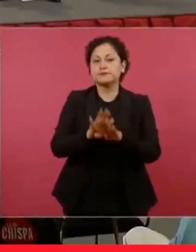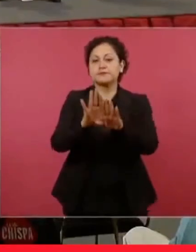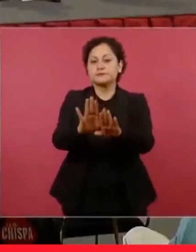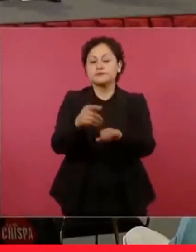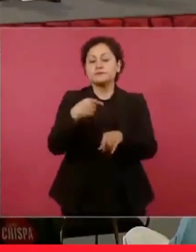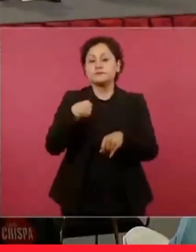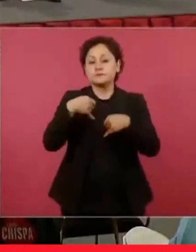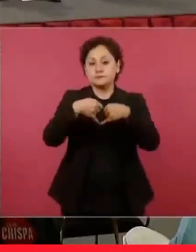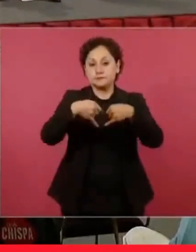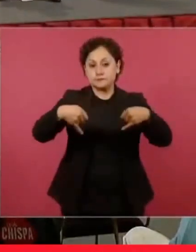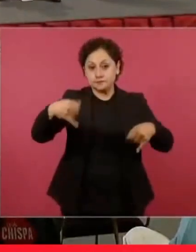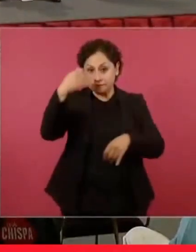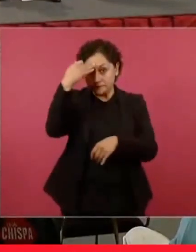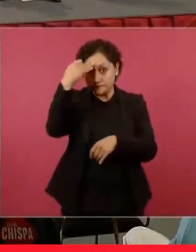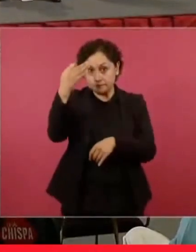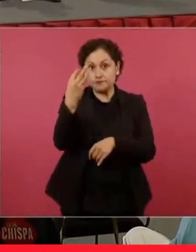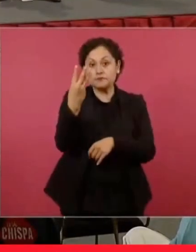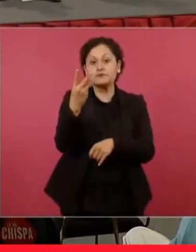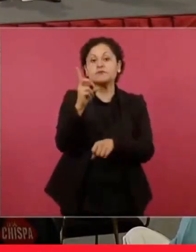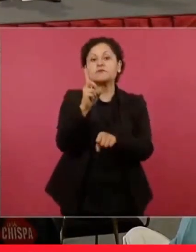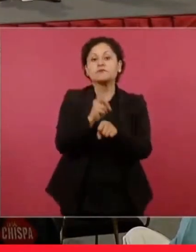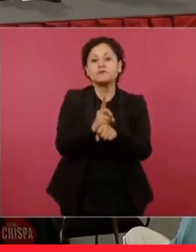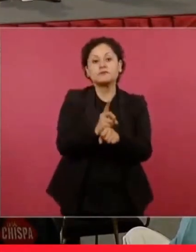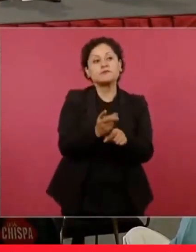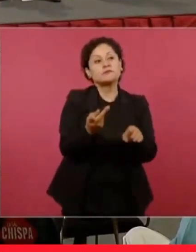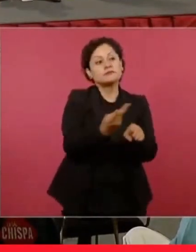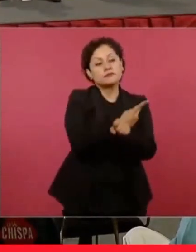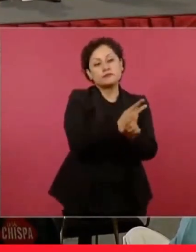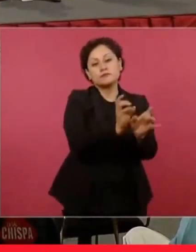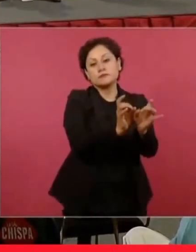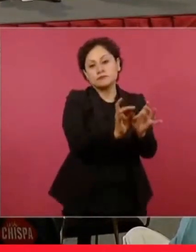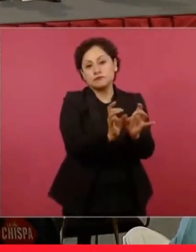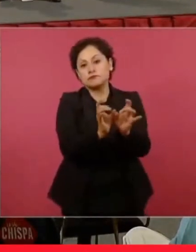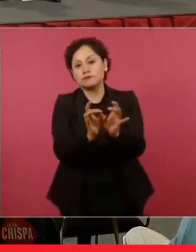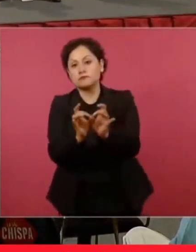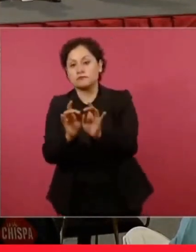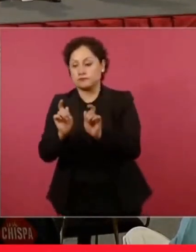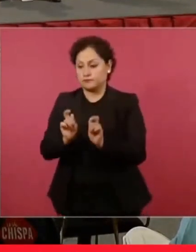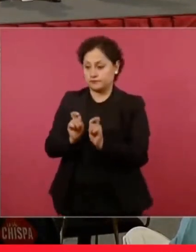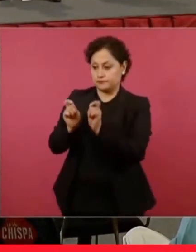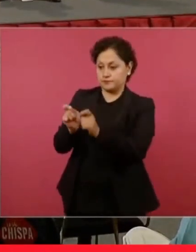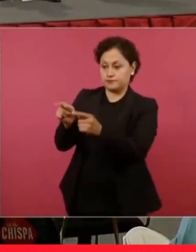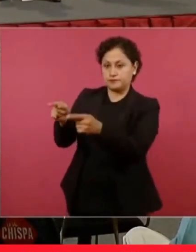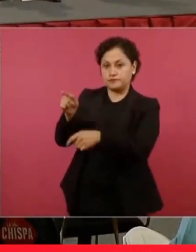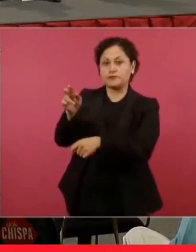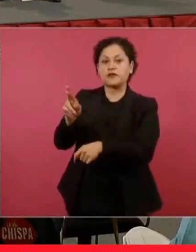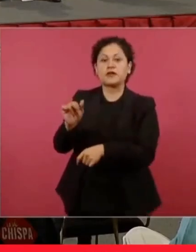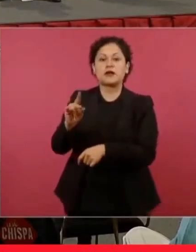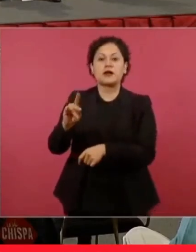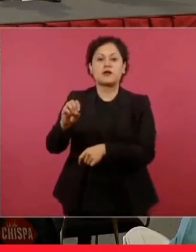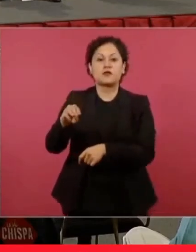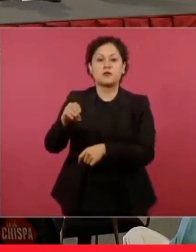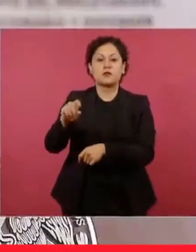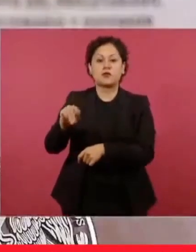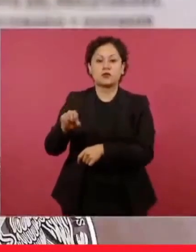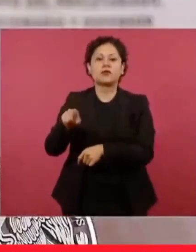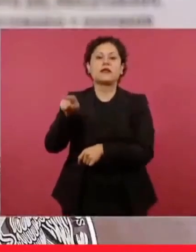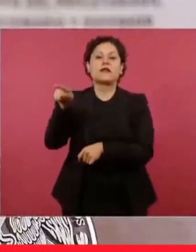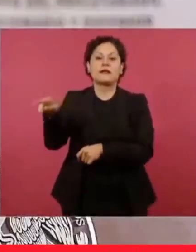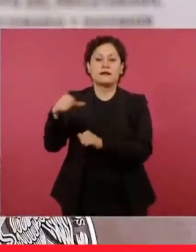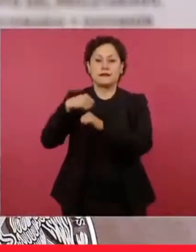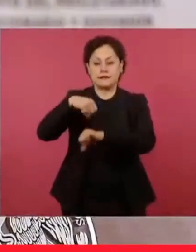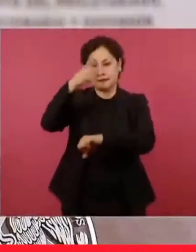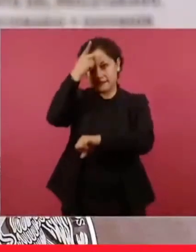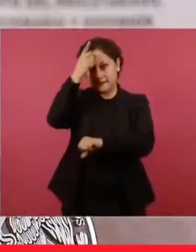días, me voy a permitir cederle la palabra al doctor Ricardo Mota Palomino, que es el director general del Centro Nacional de Control de